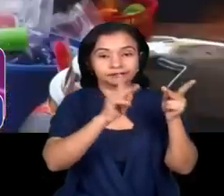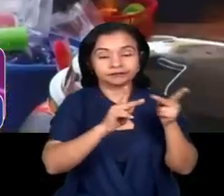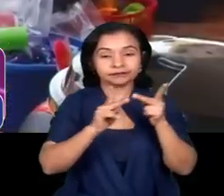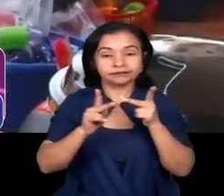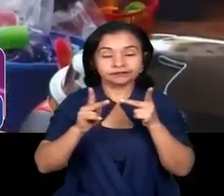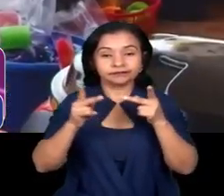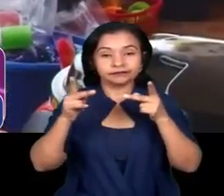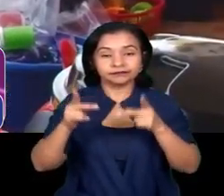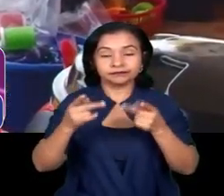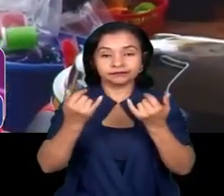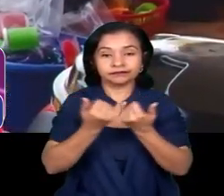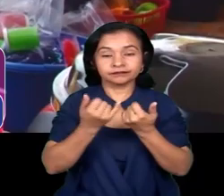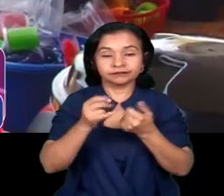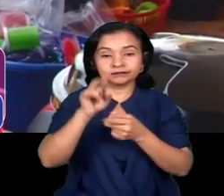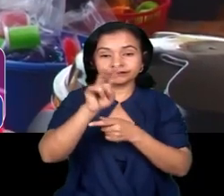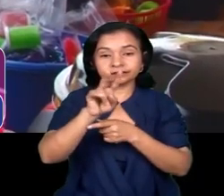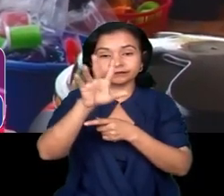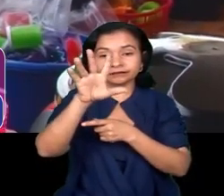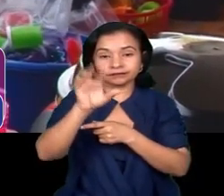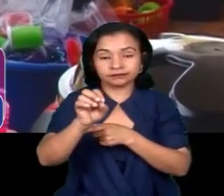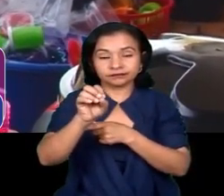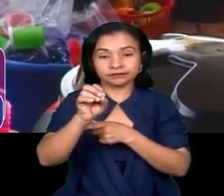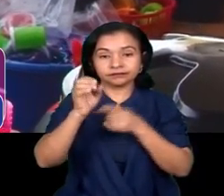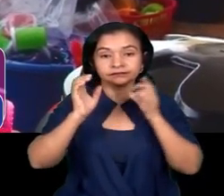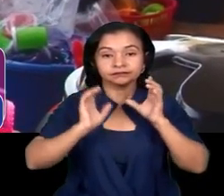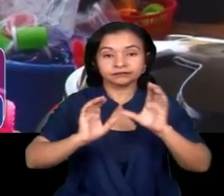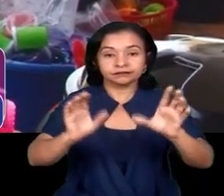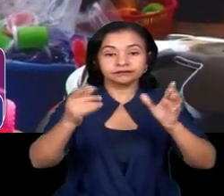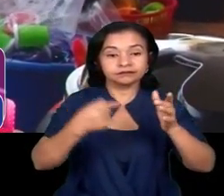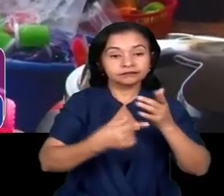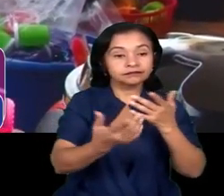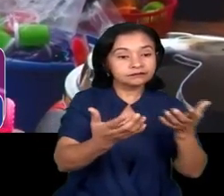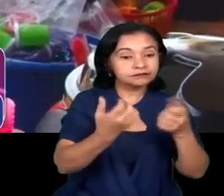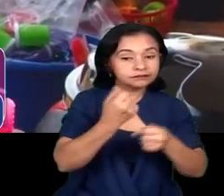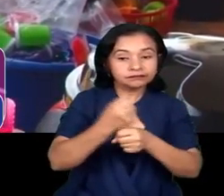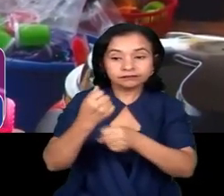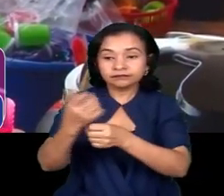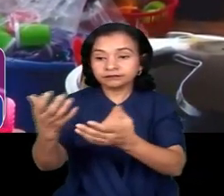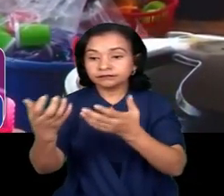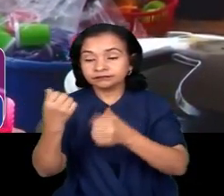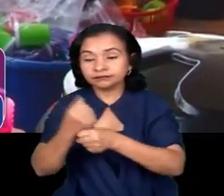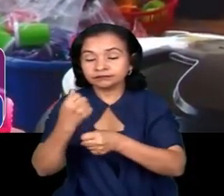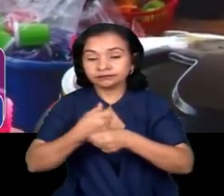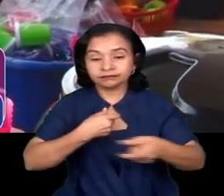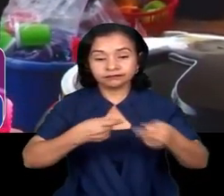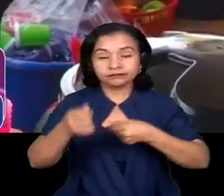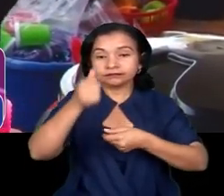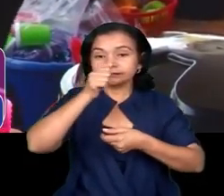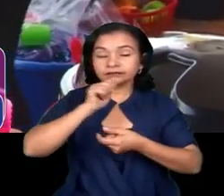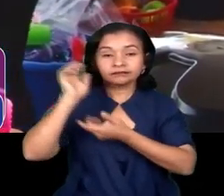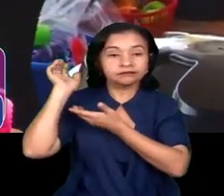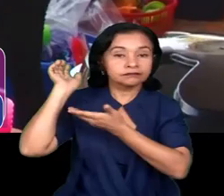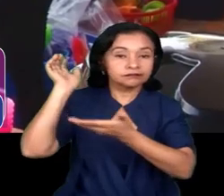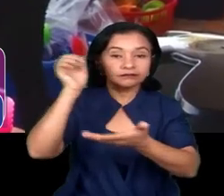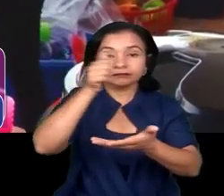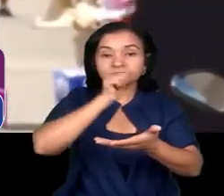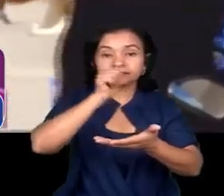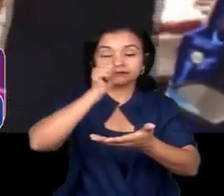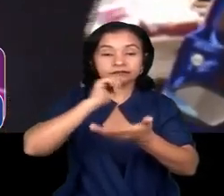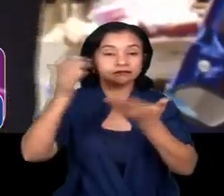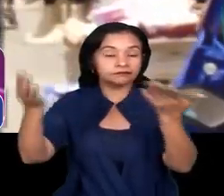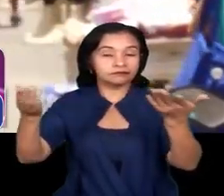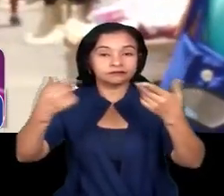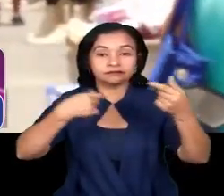o estos 250 que fueron a la calle llegan a buscar trabajo, llegan a ganarse la vida, a vender abuelada, a vender esto, a vender el otro?